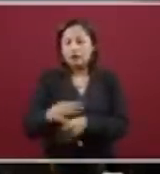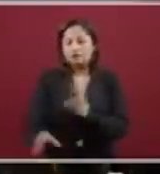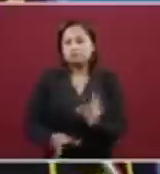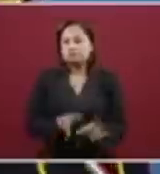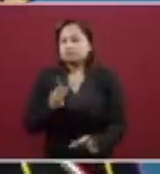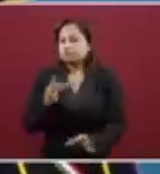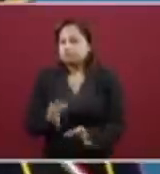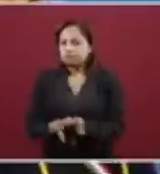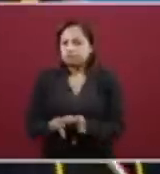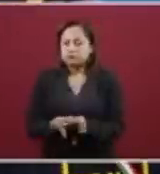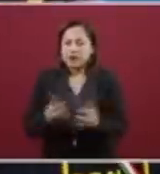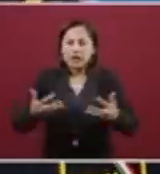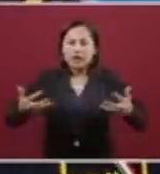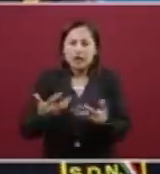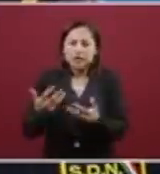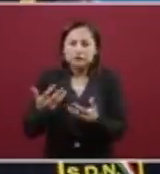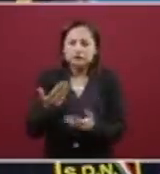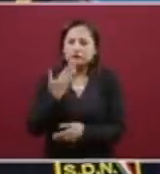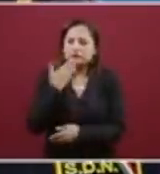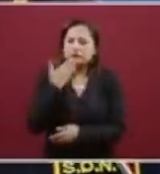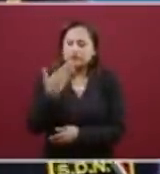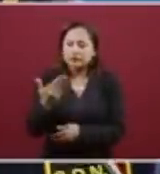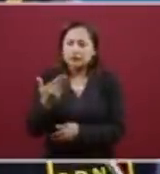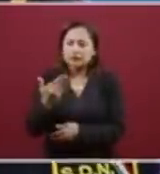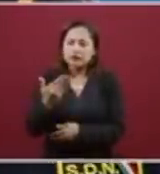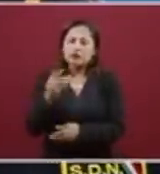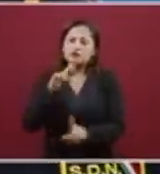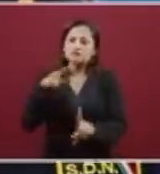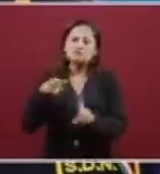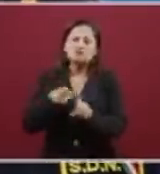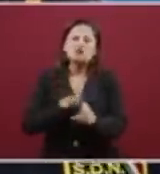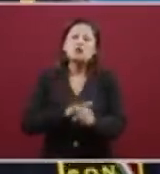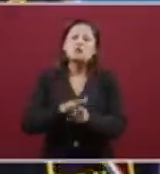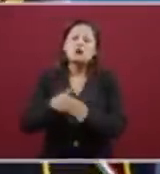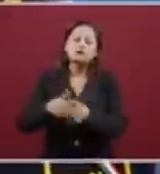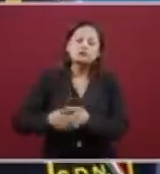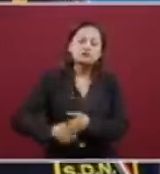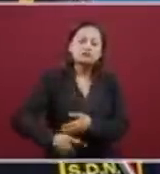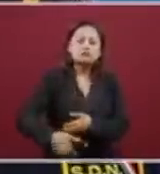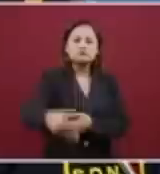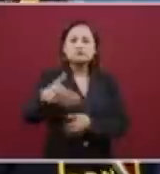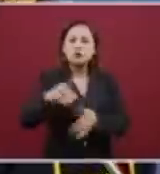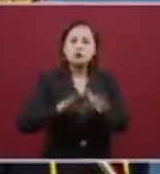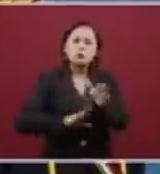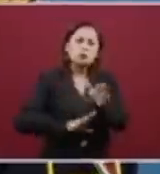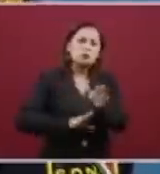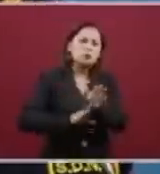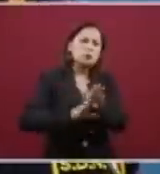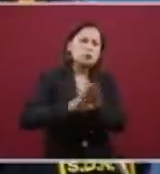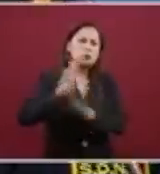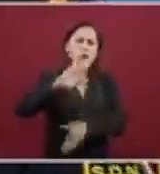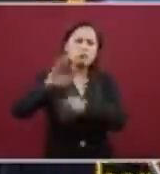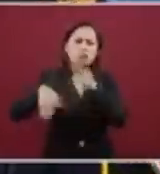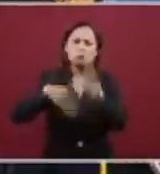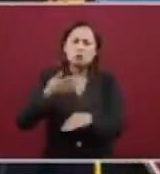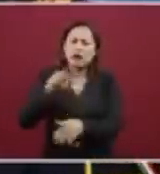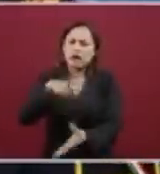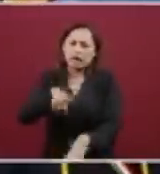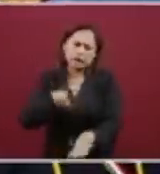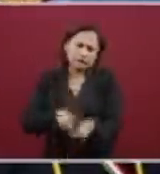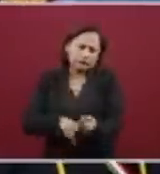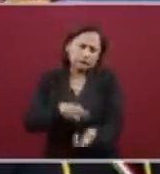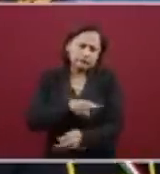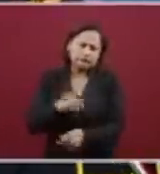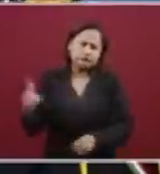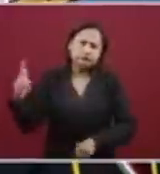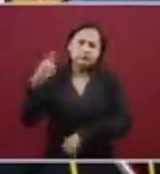adaptándonos al futuro crecimiento que demanda también el crecimiento de la demanda era portuaria será inclusivo